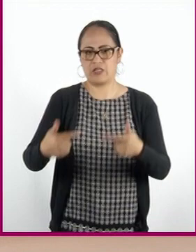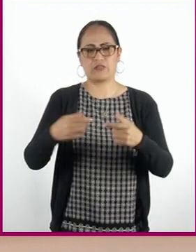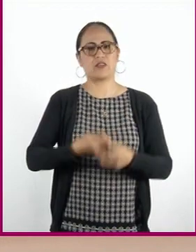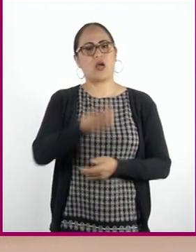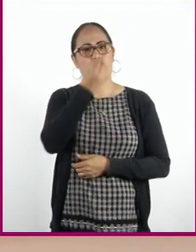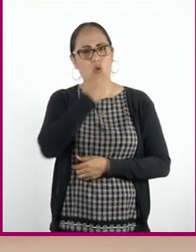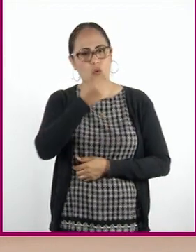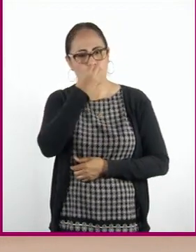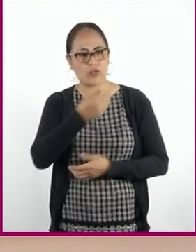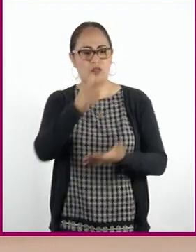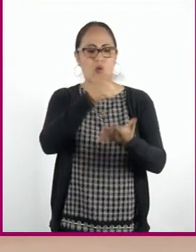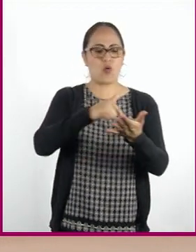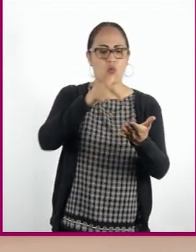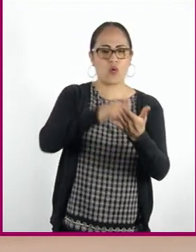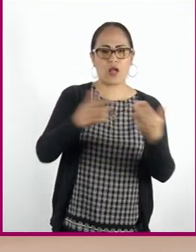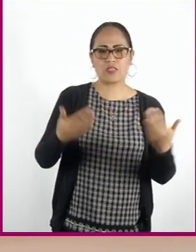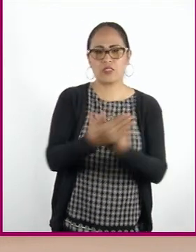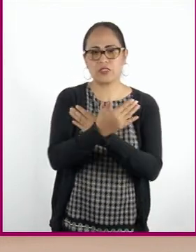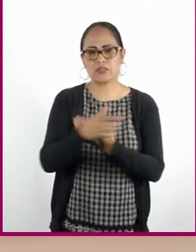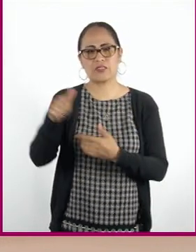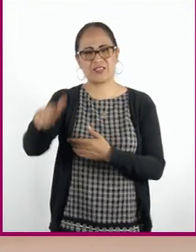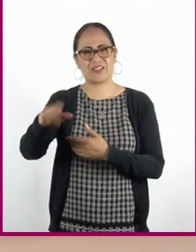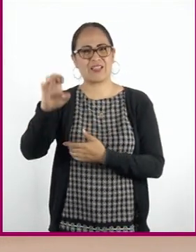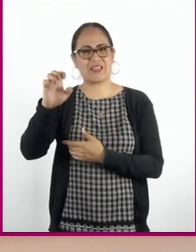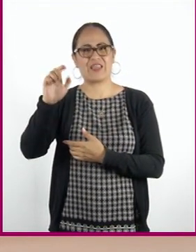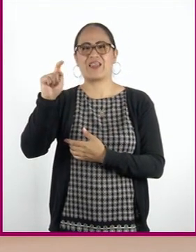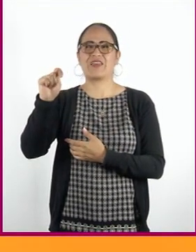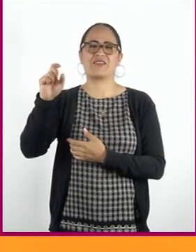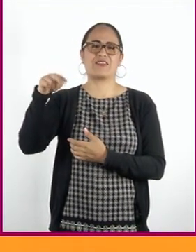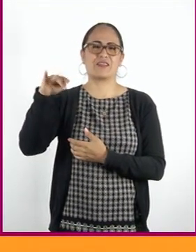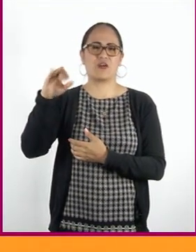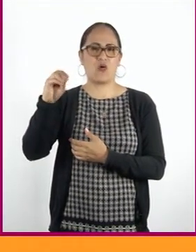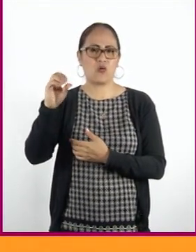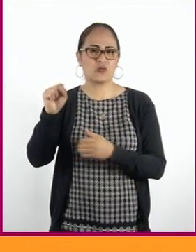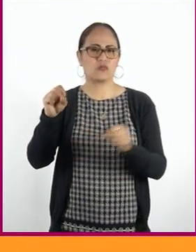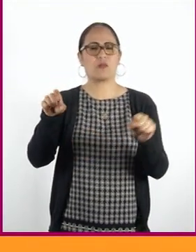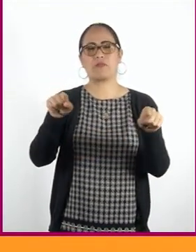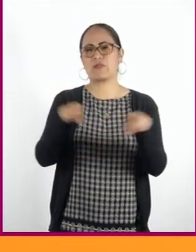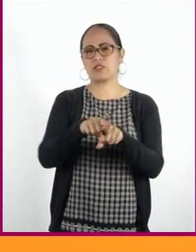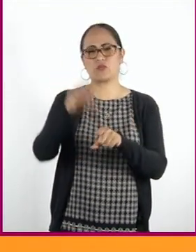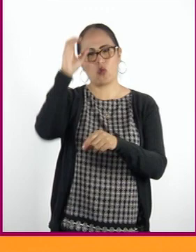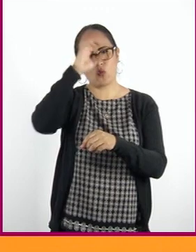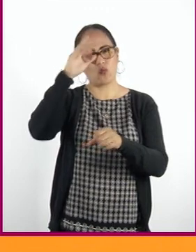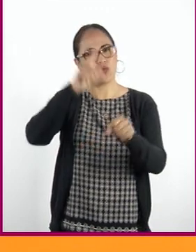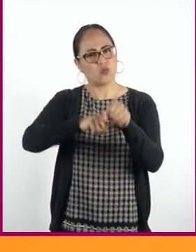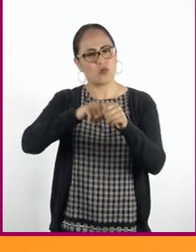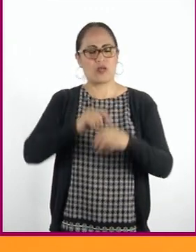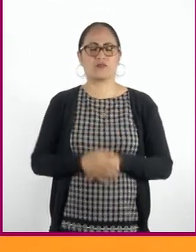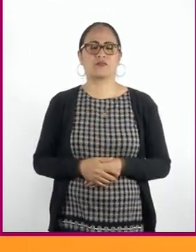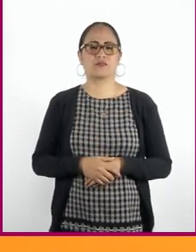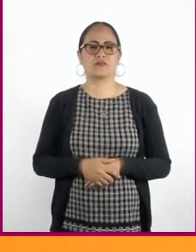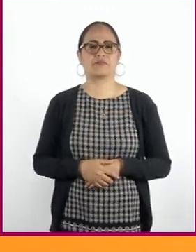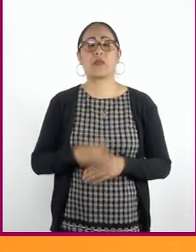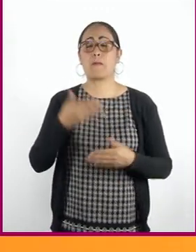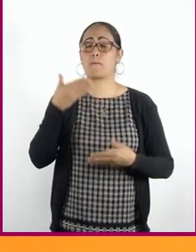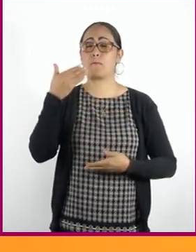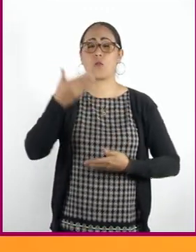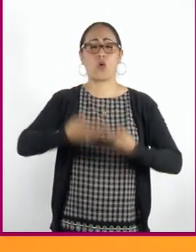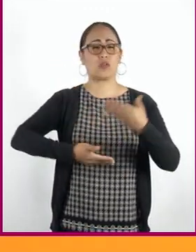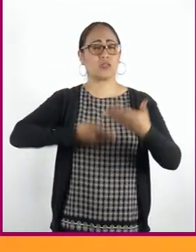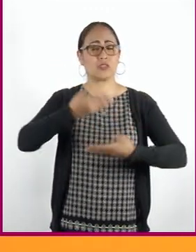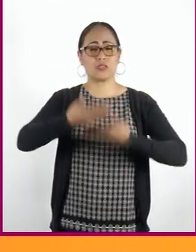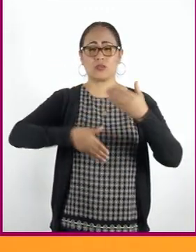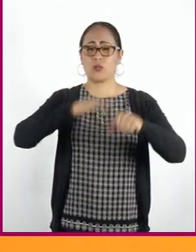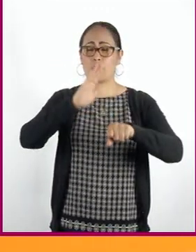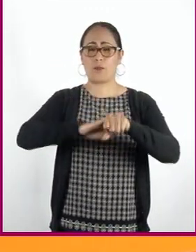alimenticios, geográficos, étnicos, así como culturales. Cabe resaltar que uno de los procesos más